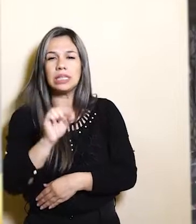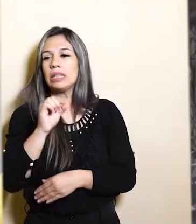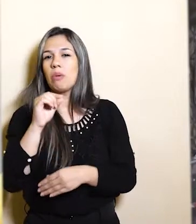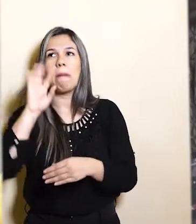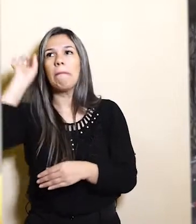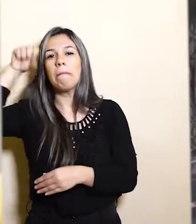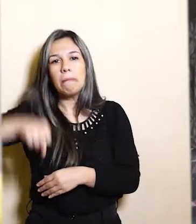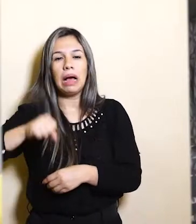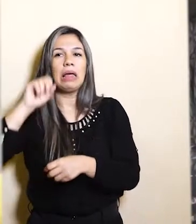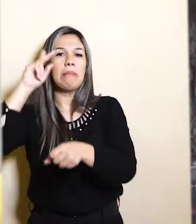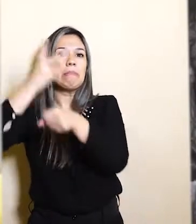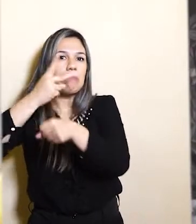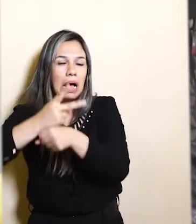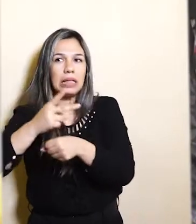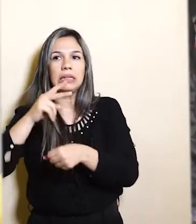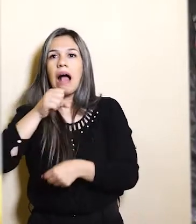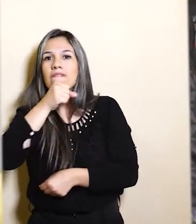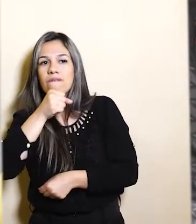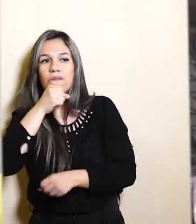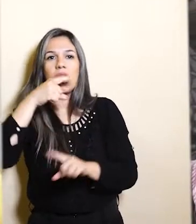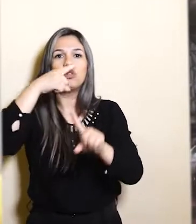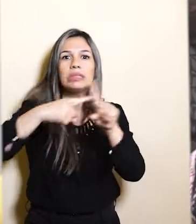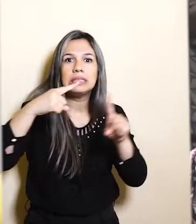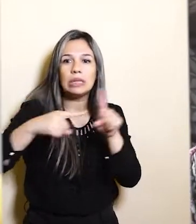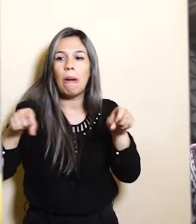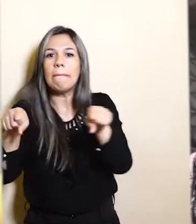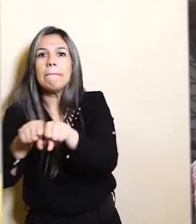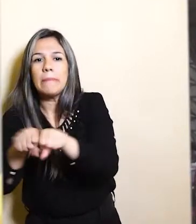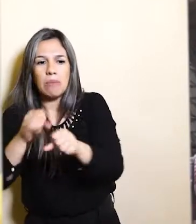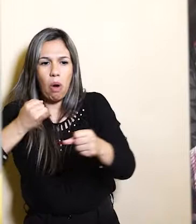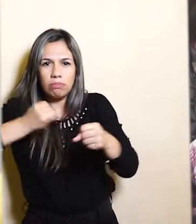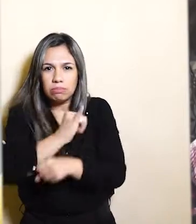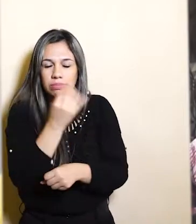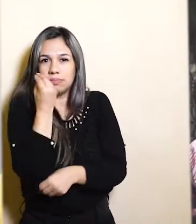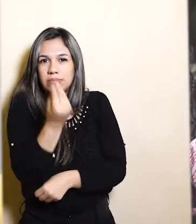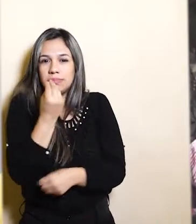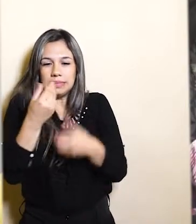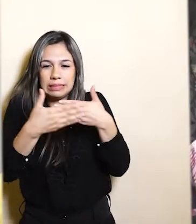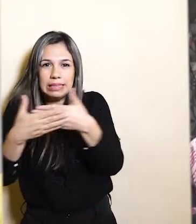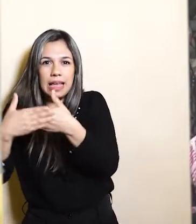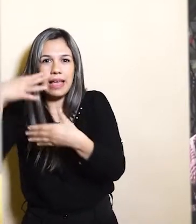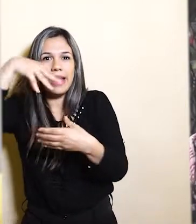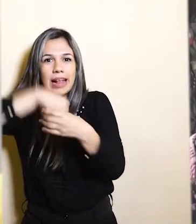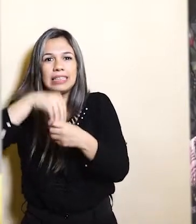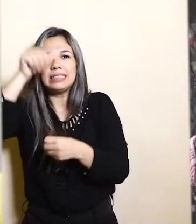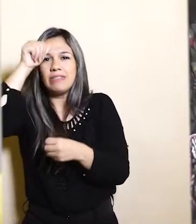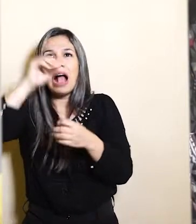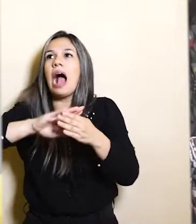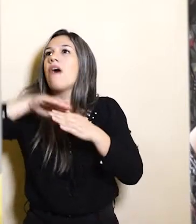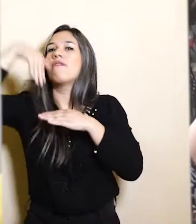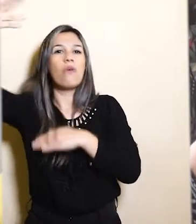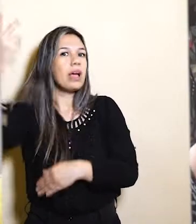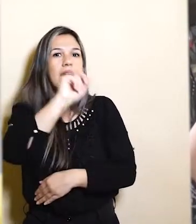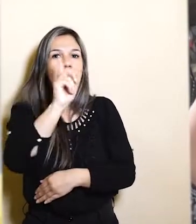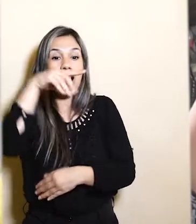conocido, padre, padrastro, abuelo, tío, abuelo, ¿no? Y pasa en esta clandestinidad de lo privado, pero sobre todo porque